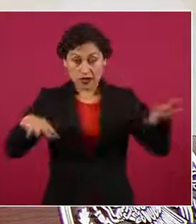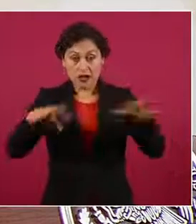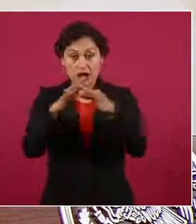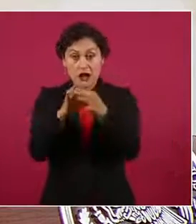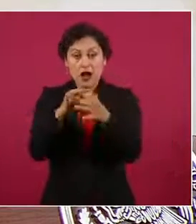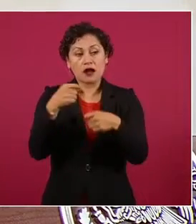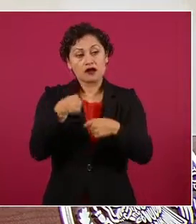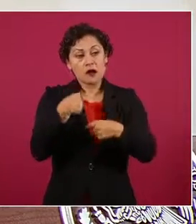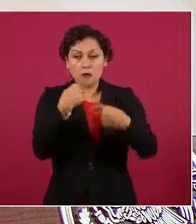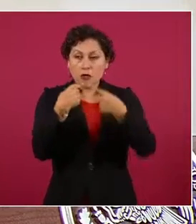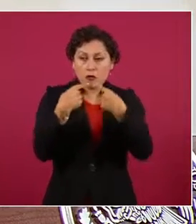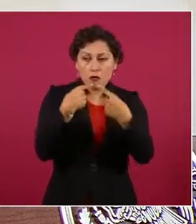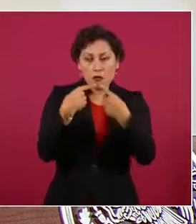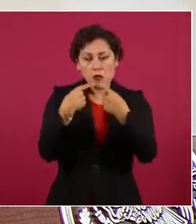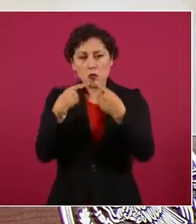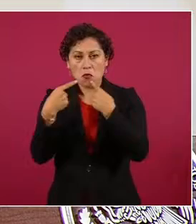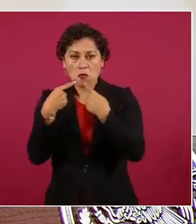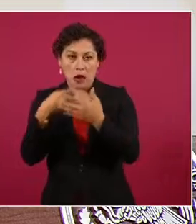energético